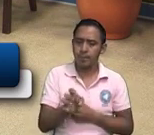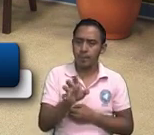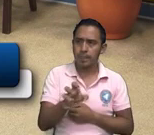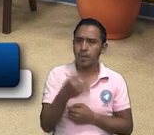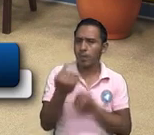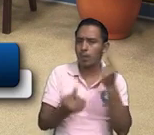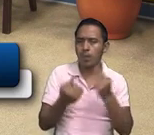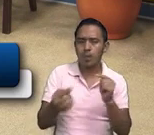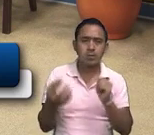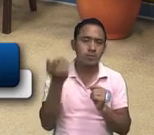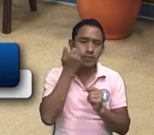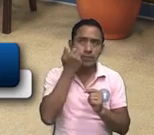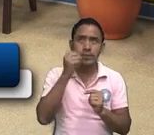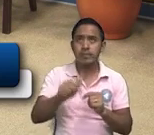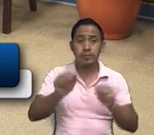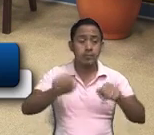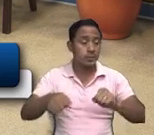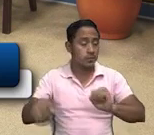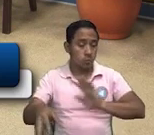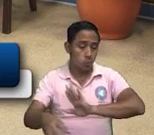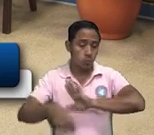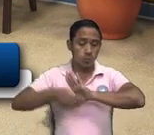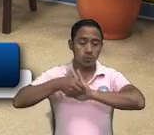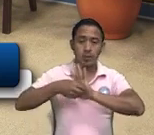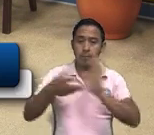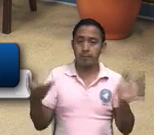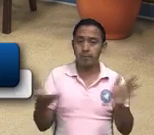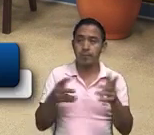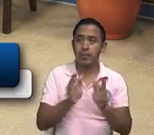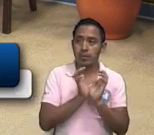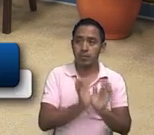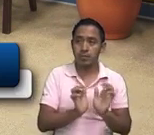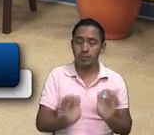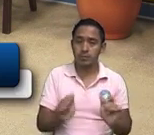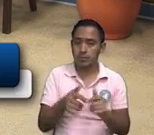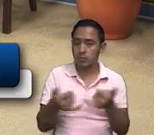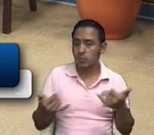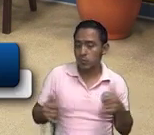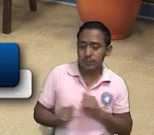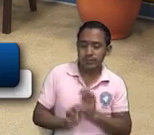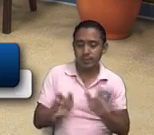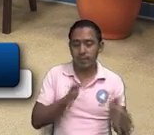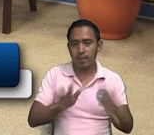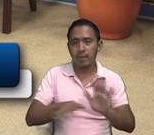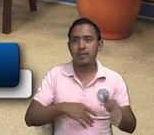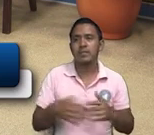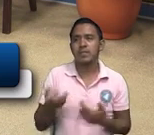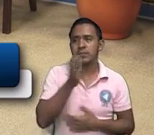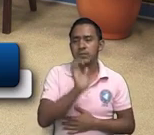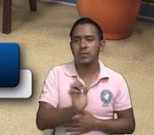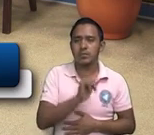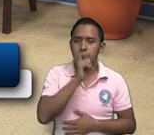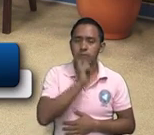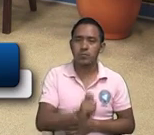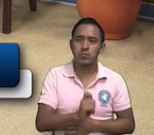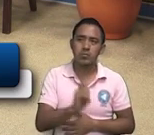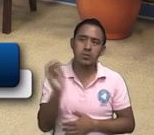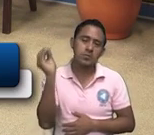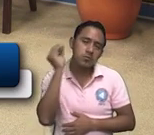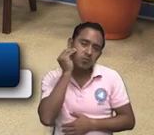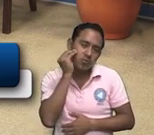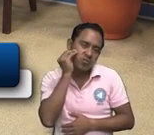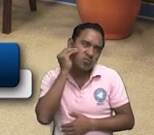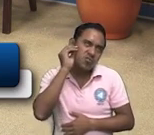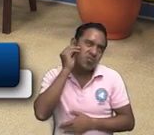qué tipo de enfermedad pueden transmitir, principalmente a los niños que juegan con ellos? Por ejemplo, hay niños que les gusta sentir el hocico helado